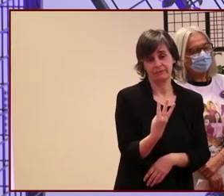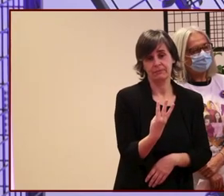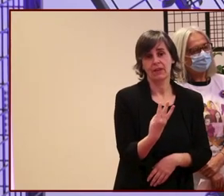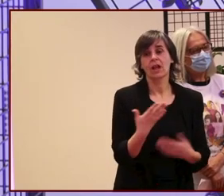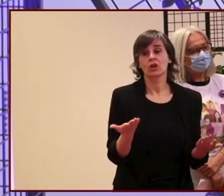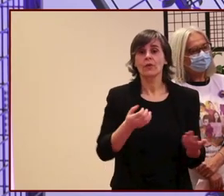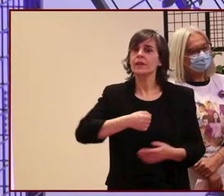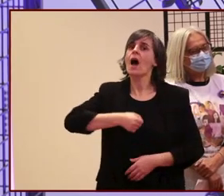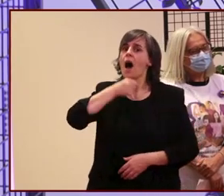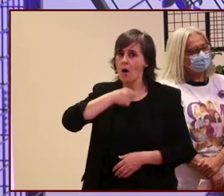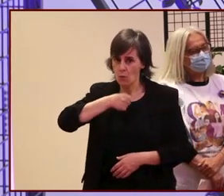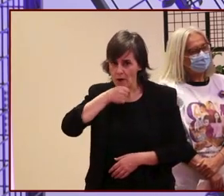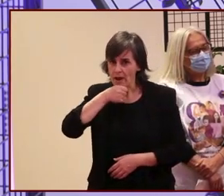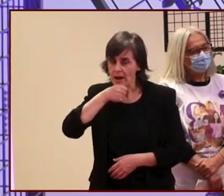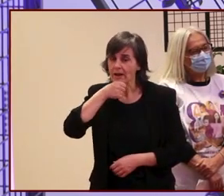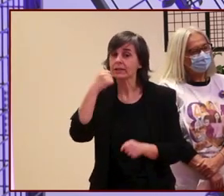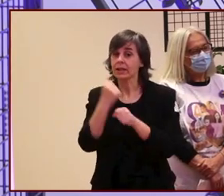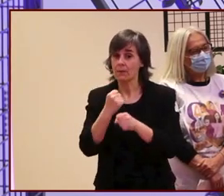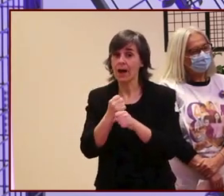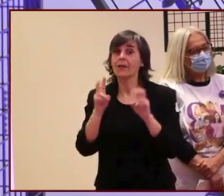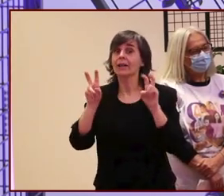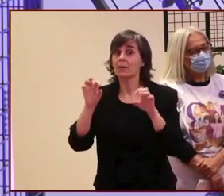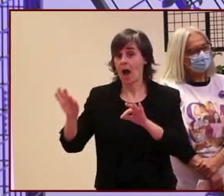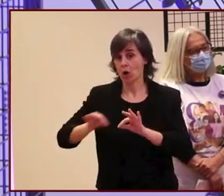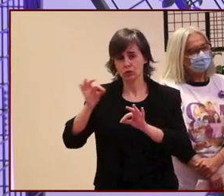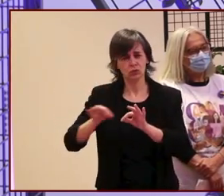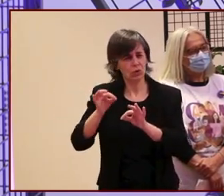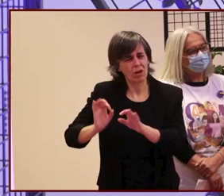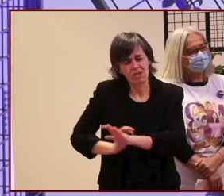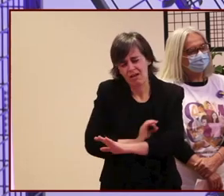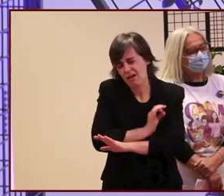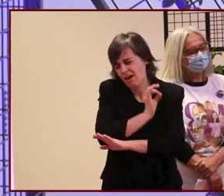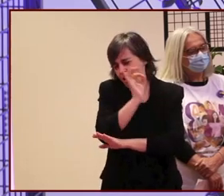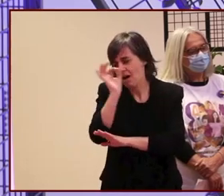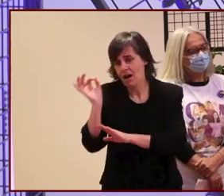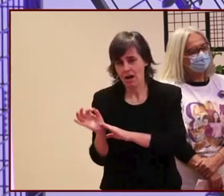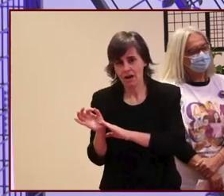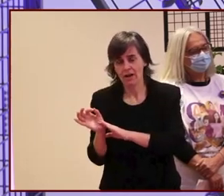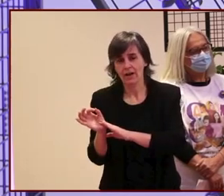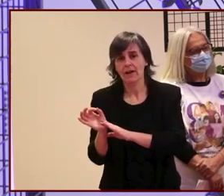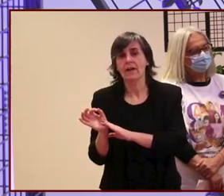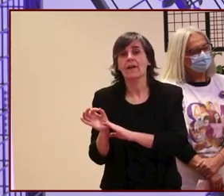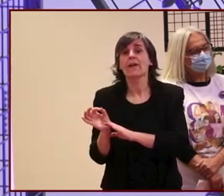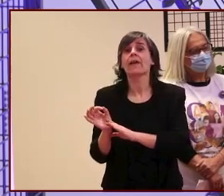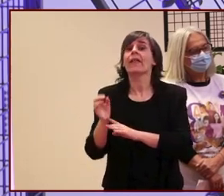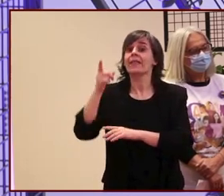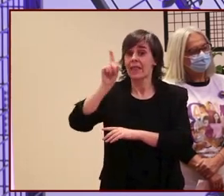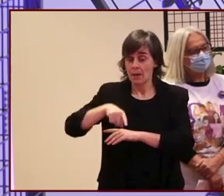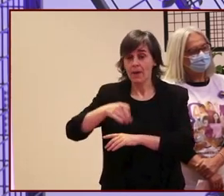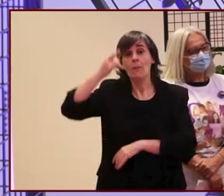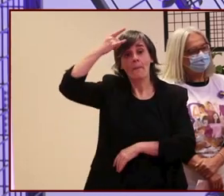trabajaba la costura noite día aparte de dieta mantiene a una vaca